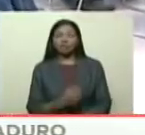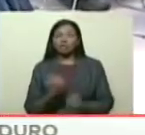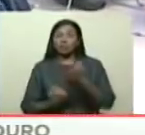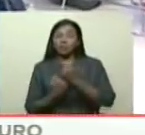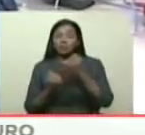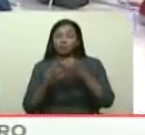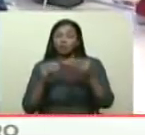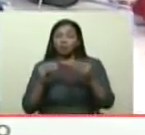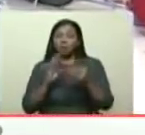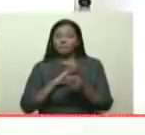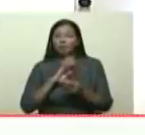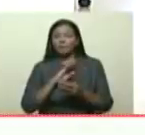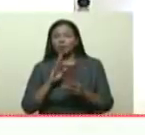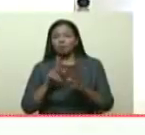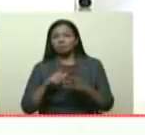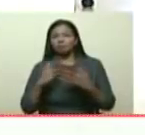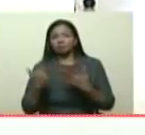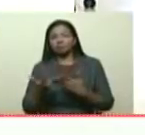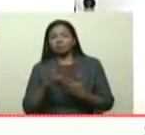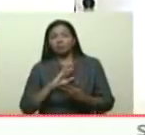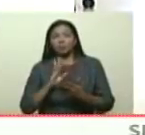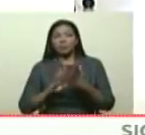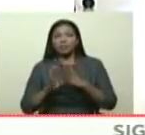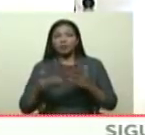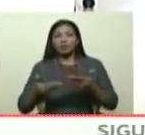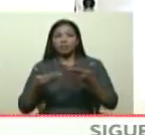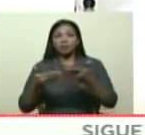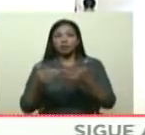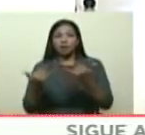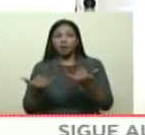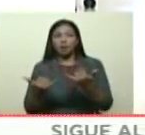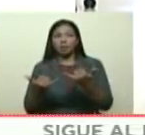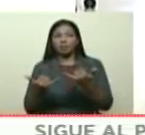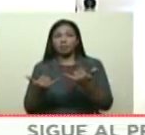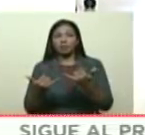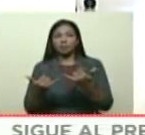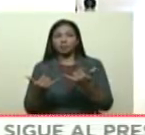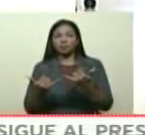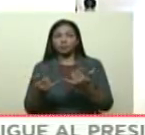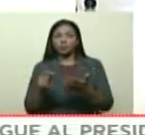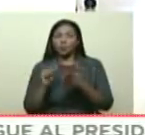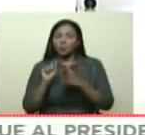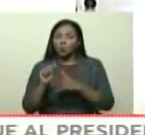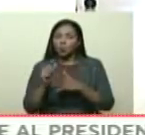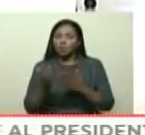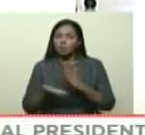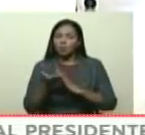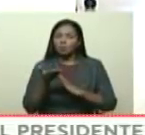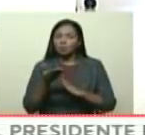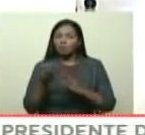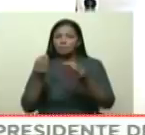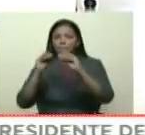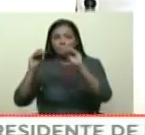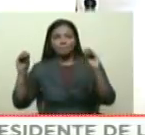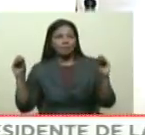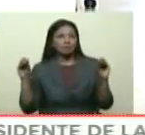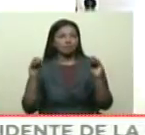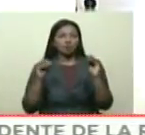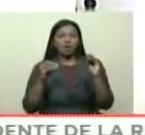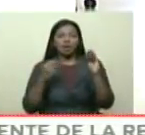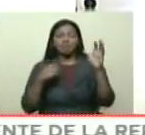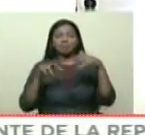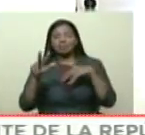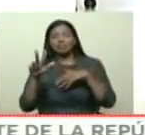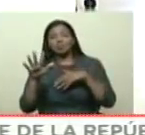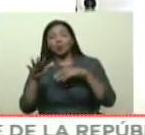del sector editorial venezolano, procedo a entregarle un punto para la convocatoria de la 15ª